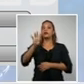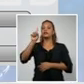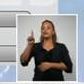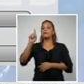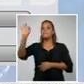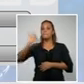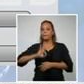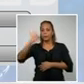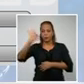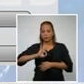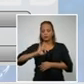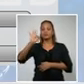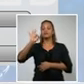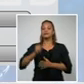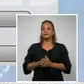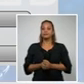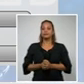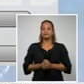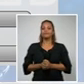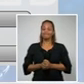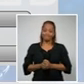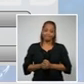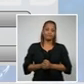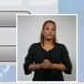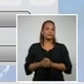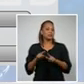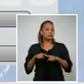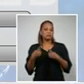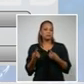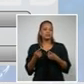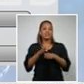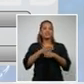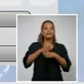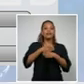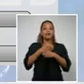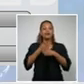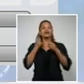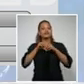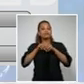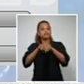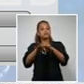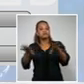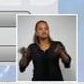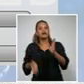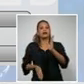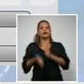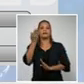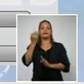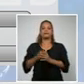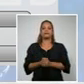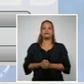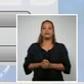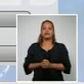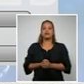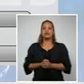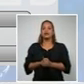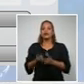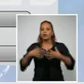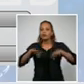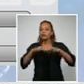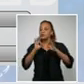5,41%, que saben que eso traduce la transmisión elevada. Con este comportamiento en el día de